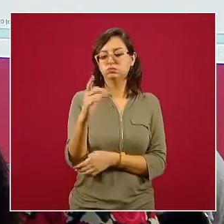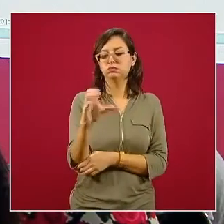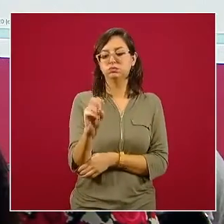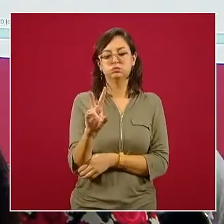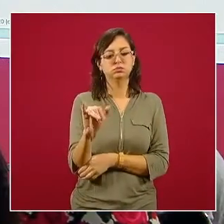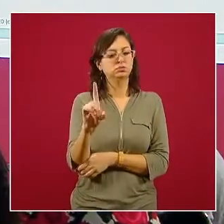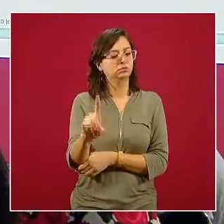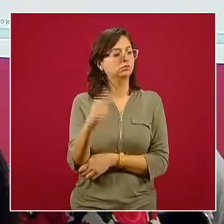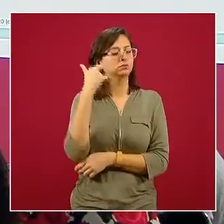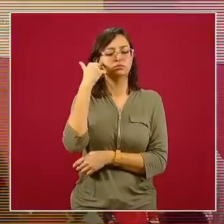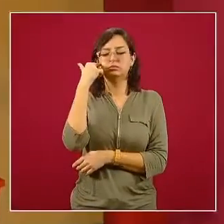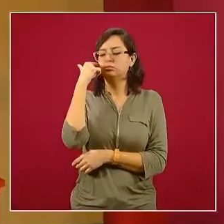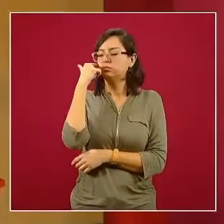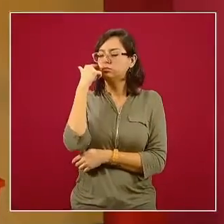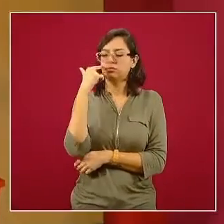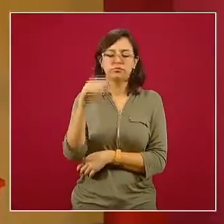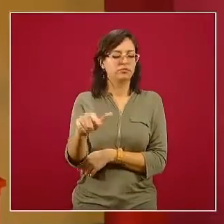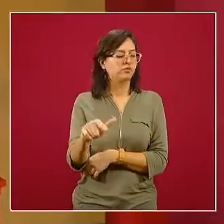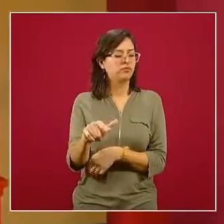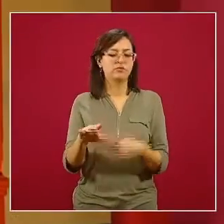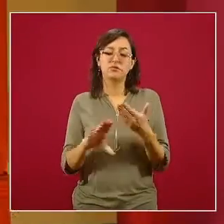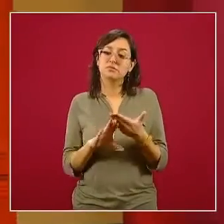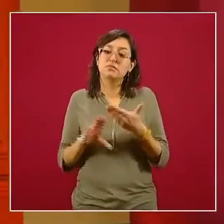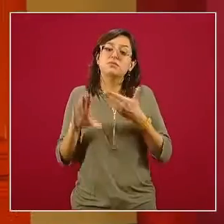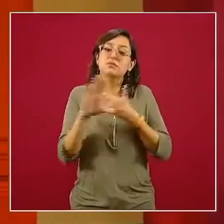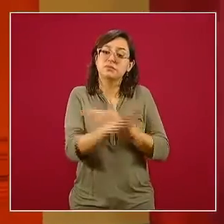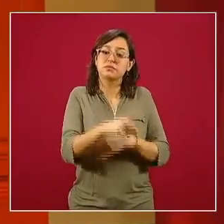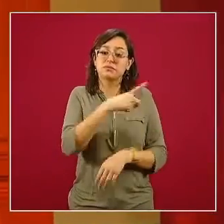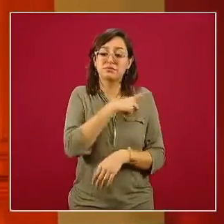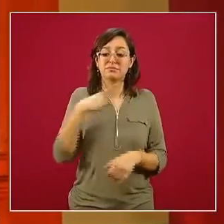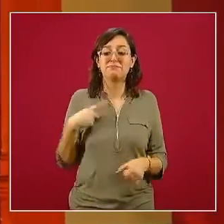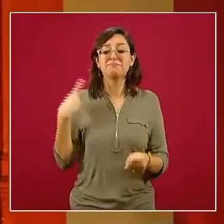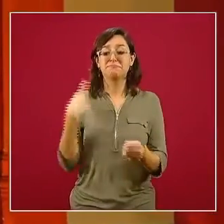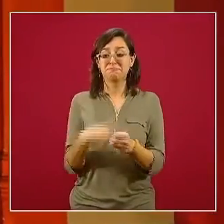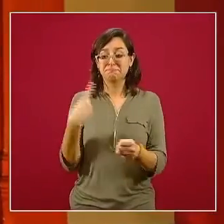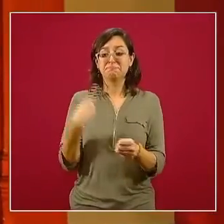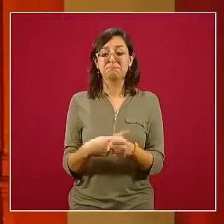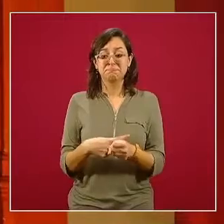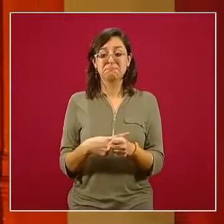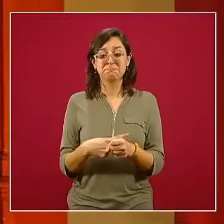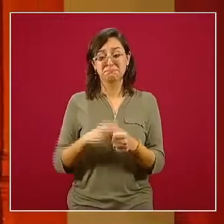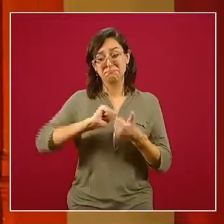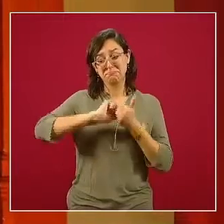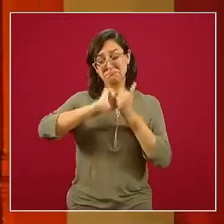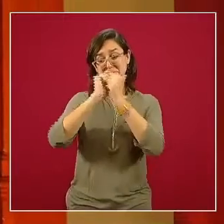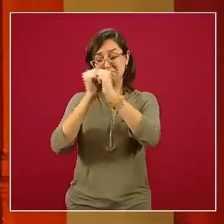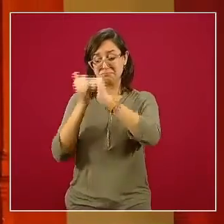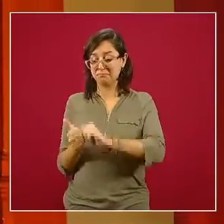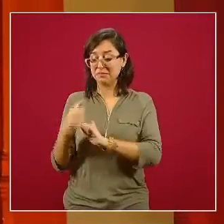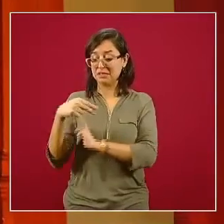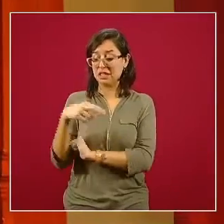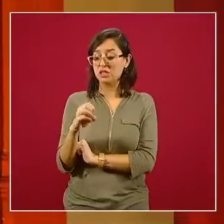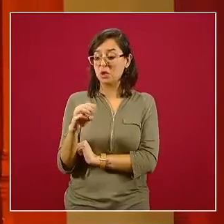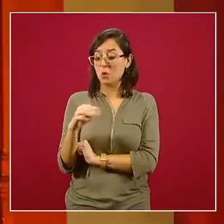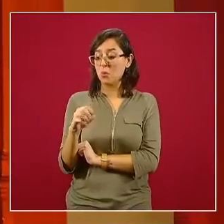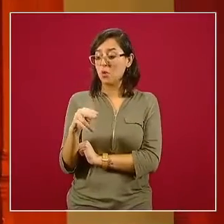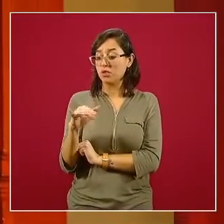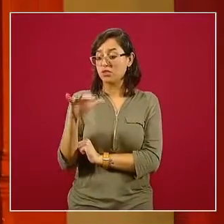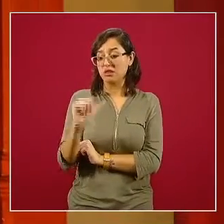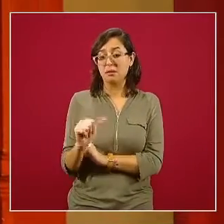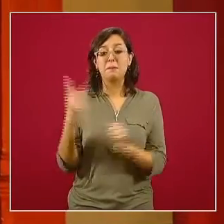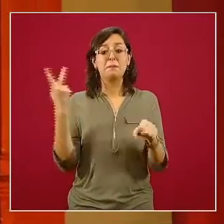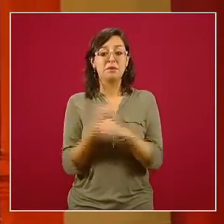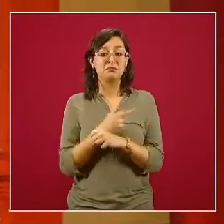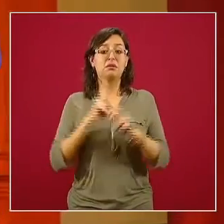no queremos que le dé a nadie potencialmente. Es una enfermedad que rápidamente progresa a una neumonía que puede causar